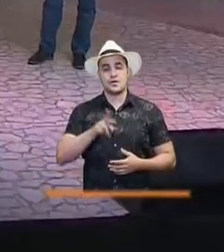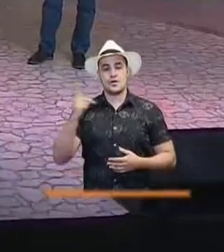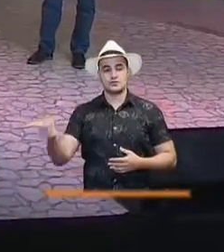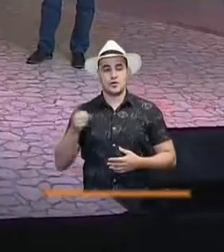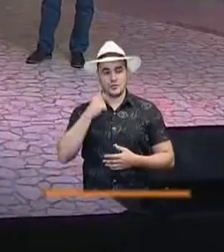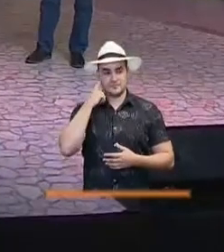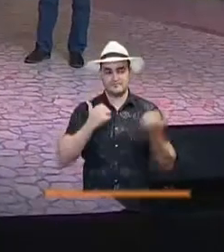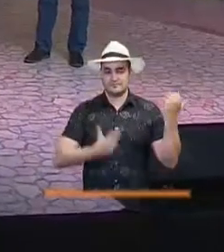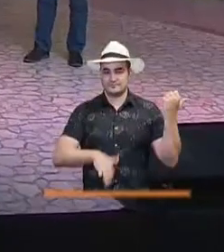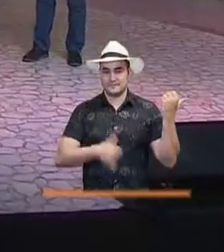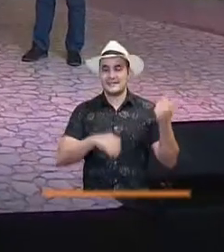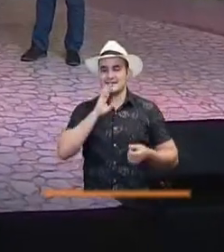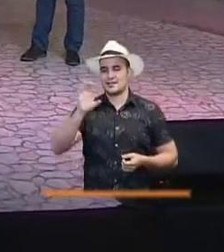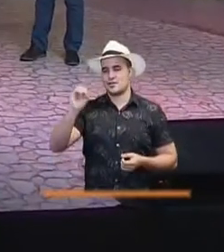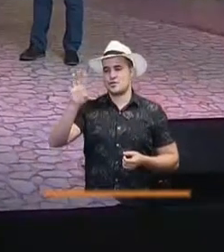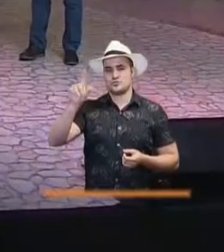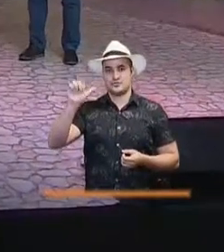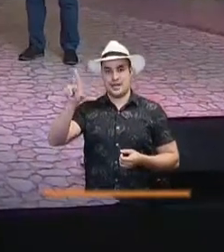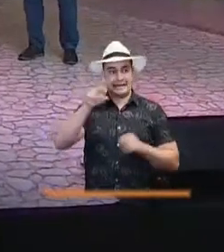En el bajo su hijo Oscar Cuenca.